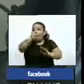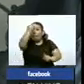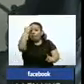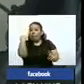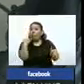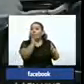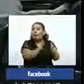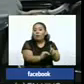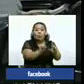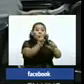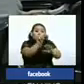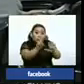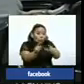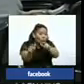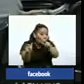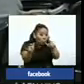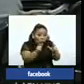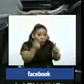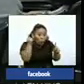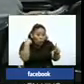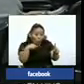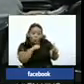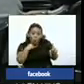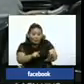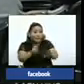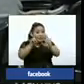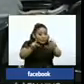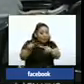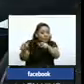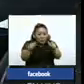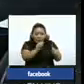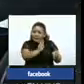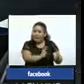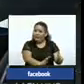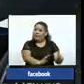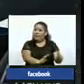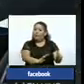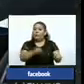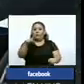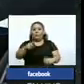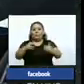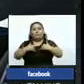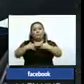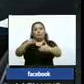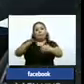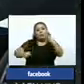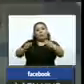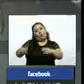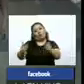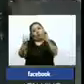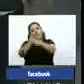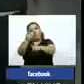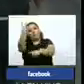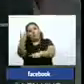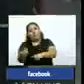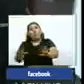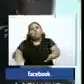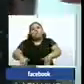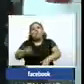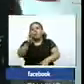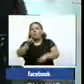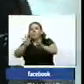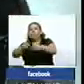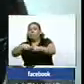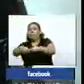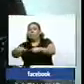de 6 años. A una niña de 6 años. La audiencia se reprogramó para el 19 de diciembre a